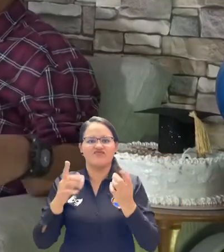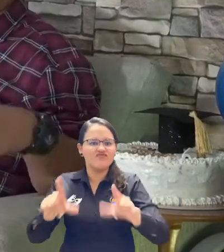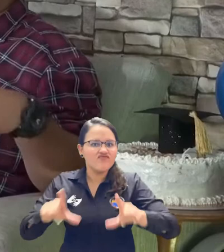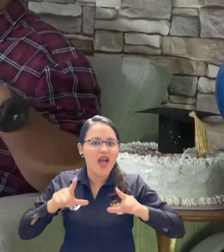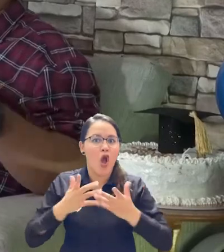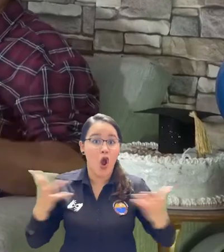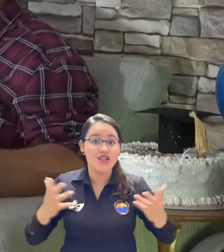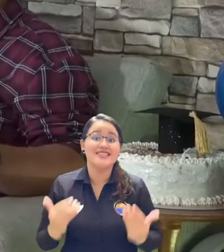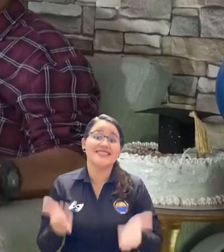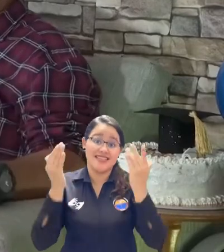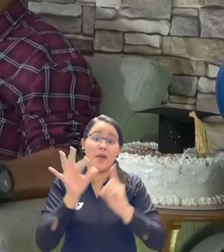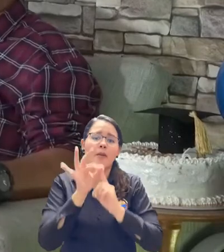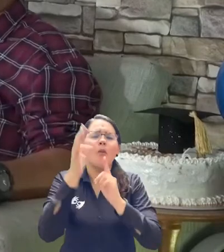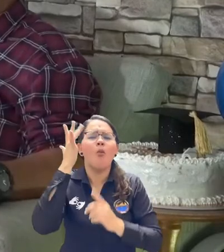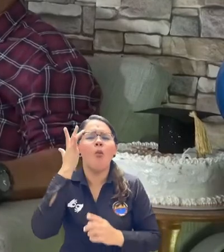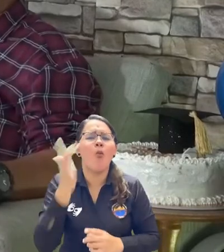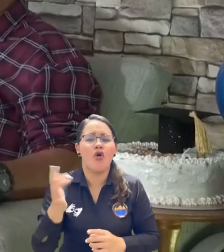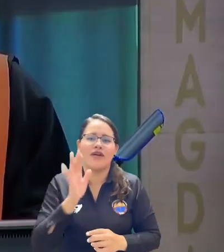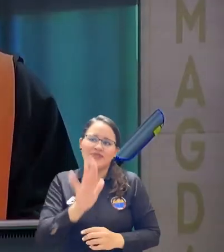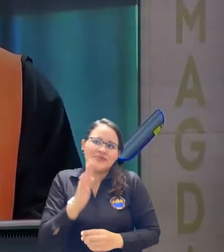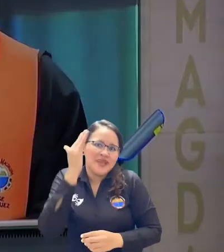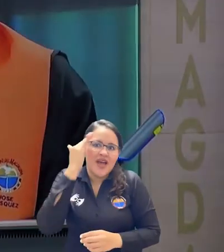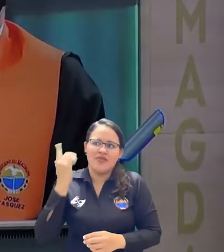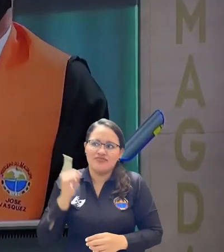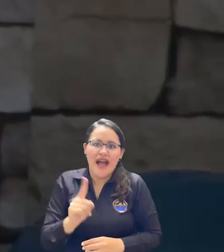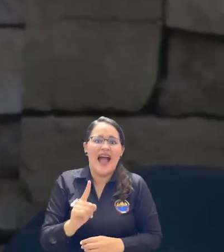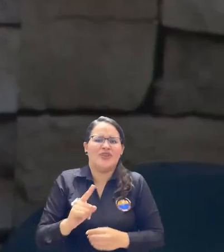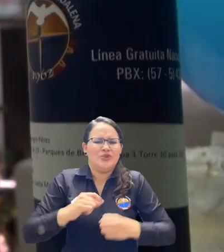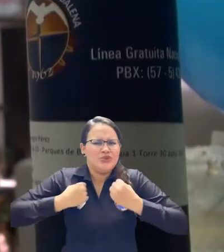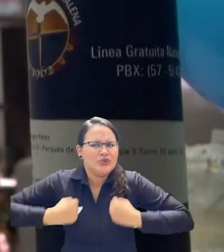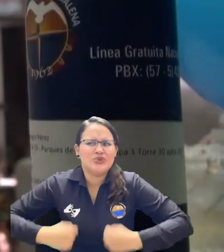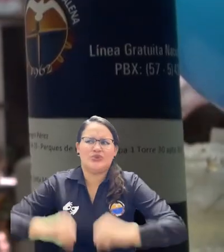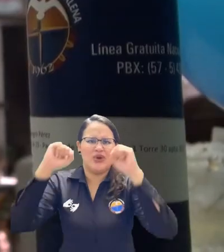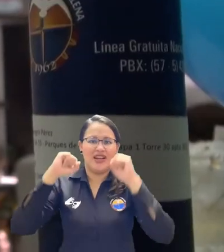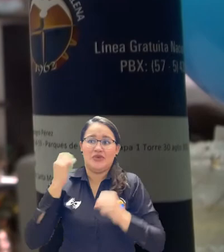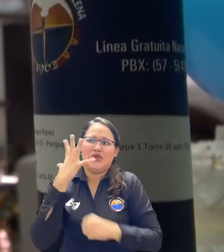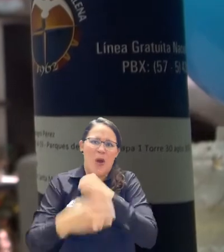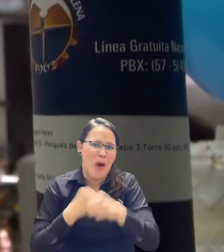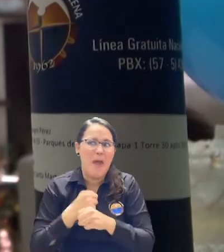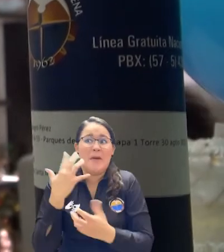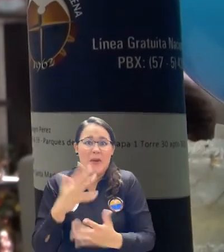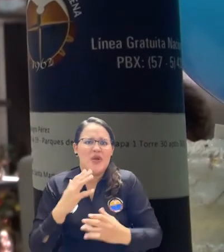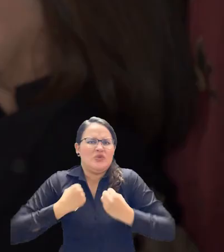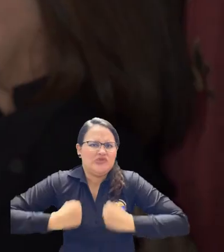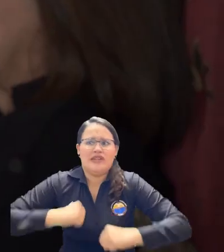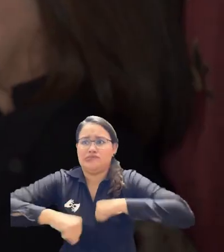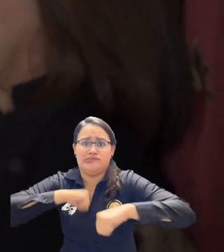de sacrificio uno llega al final de su carrera. Entonces es bonito este acto de la universidad hacia nosotros.